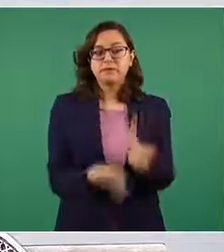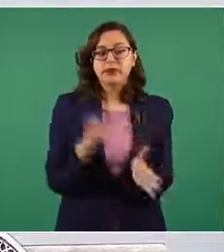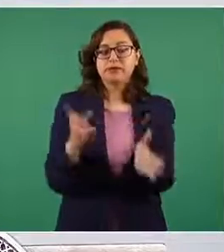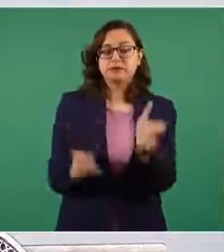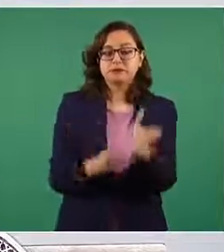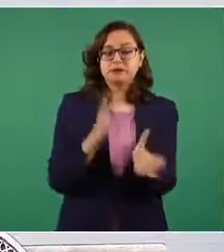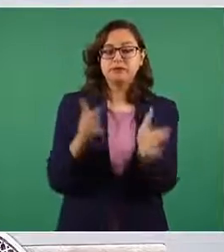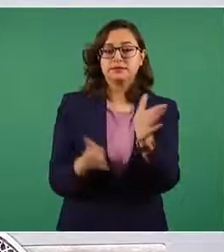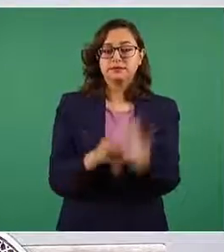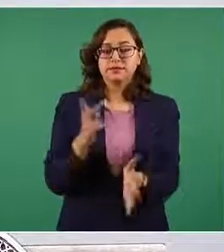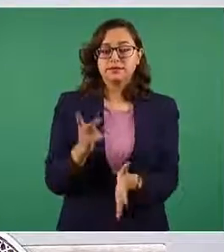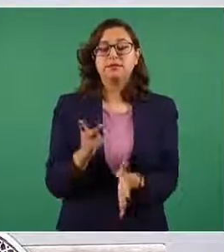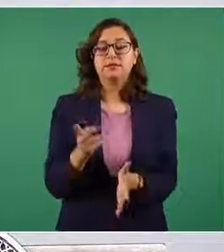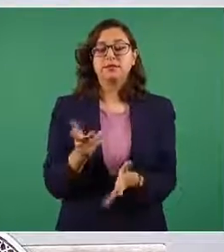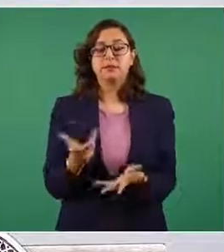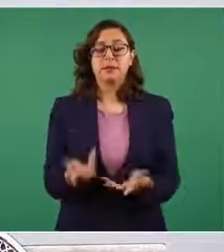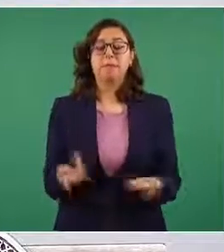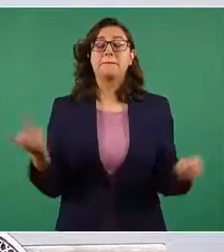evidente